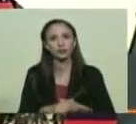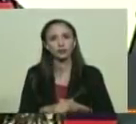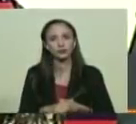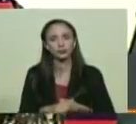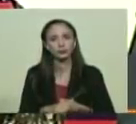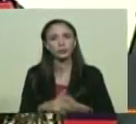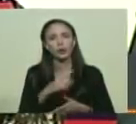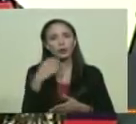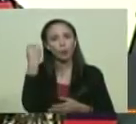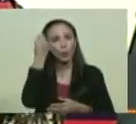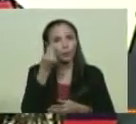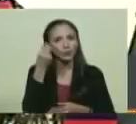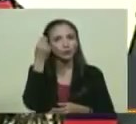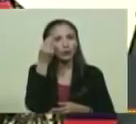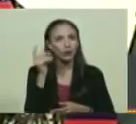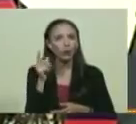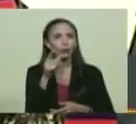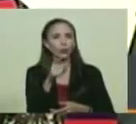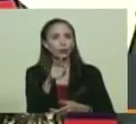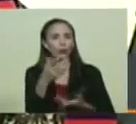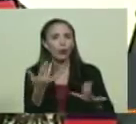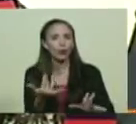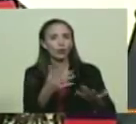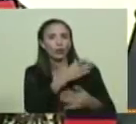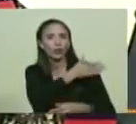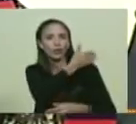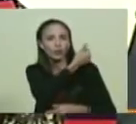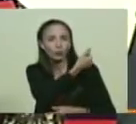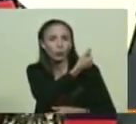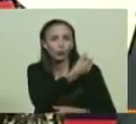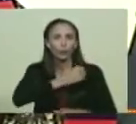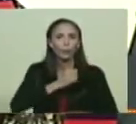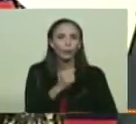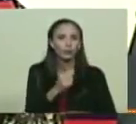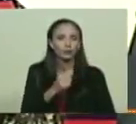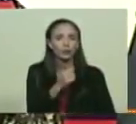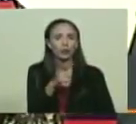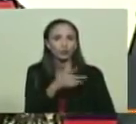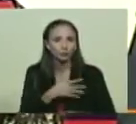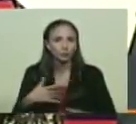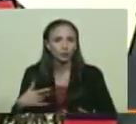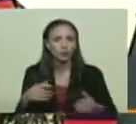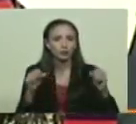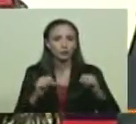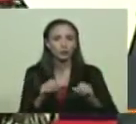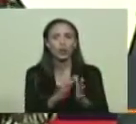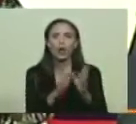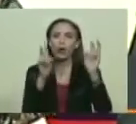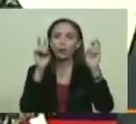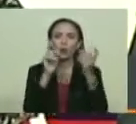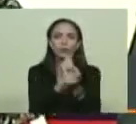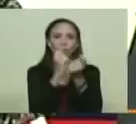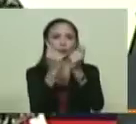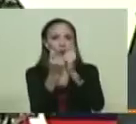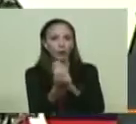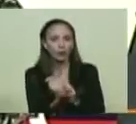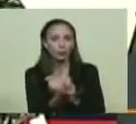he pensado en ti para que asumas las riendas de la Policía Nacional Bolivariana para una nueva etapa de construcción.